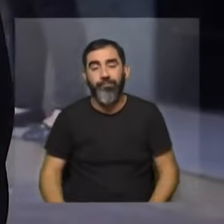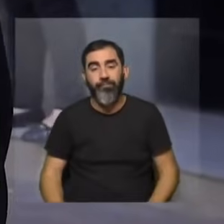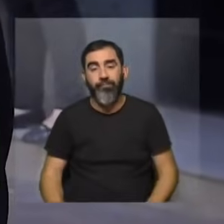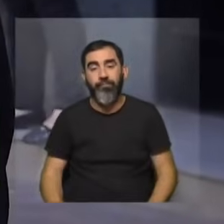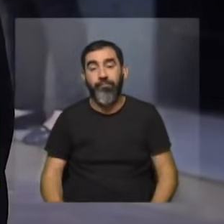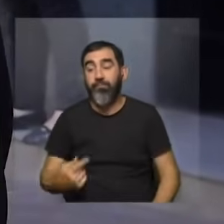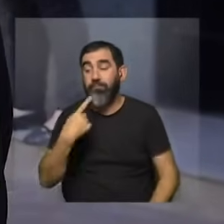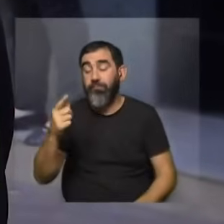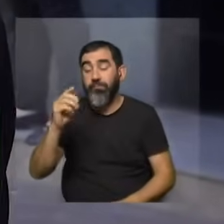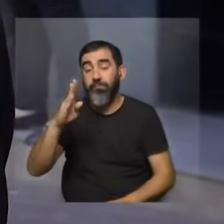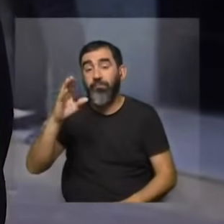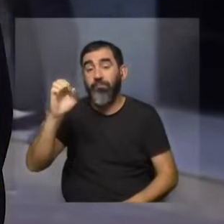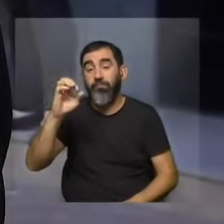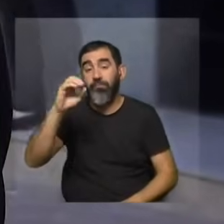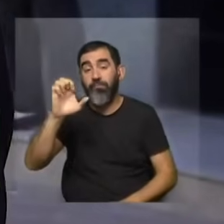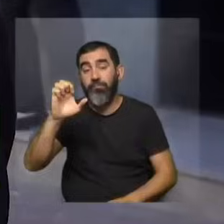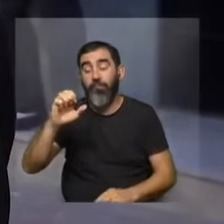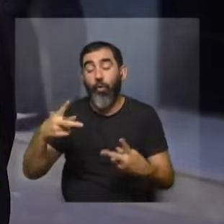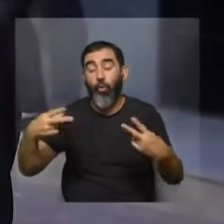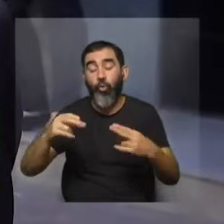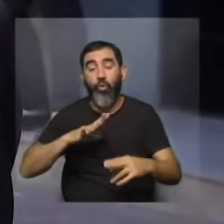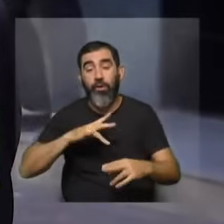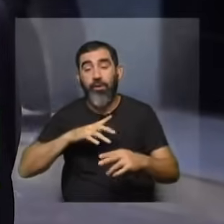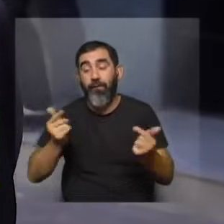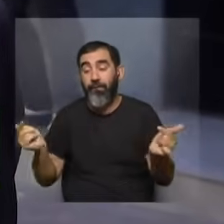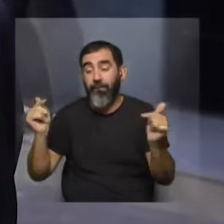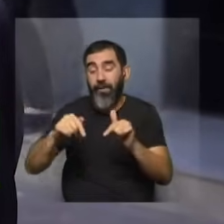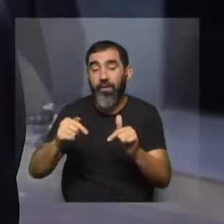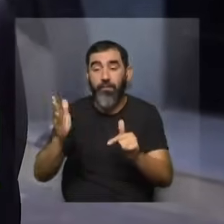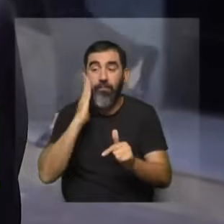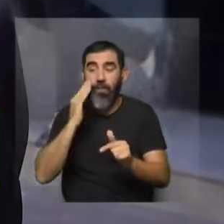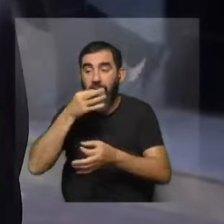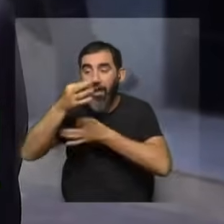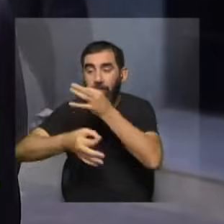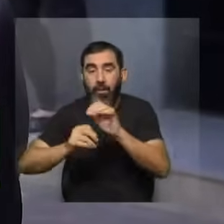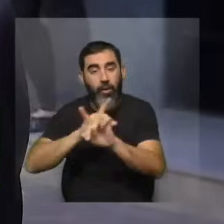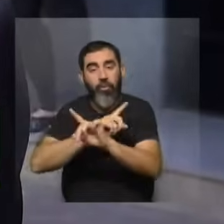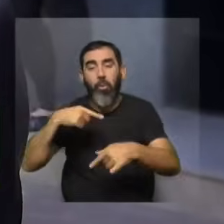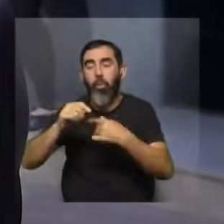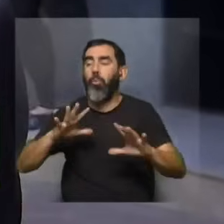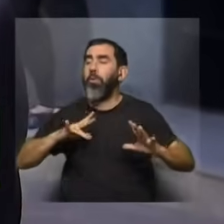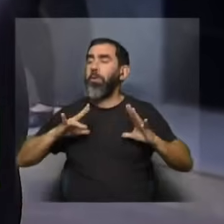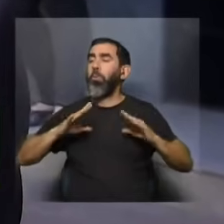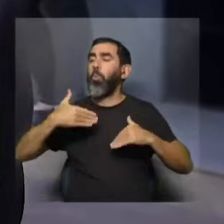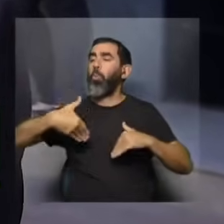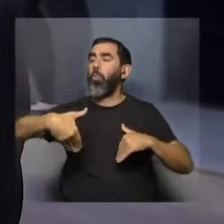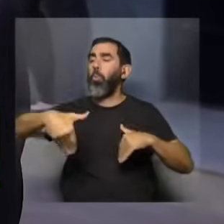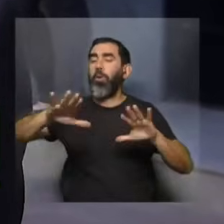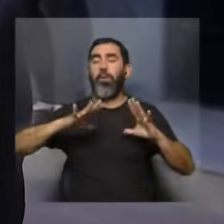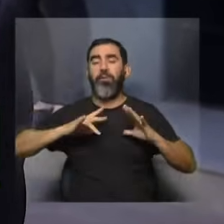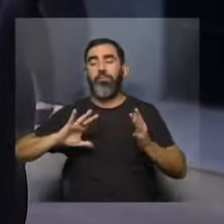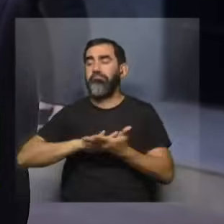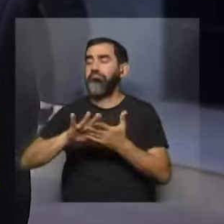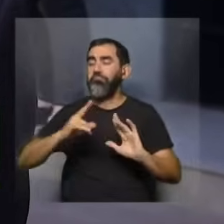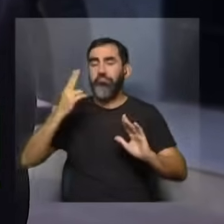decirle al ingeniero Pelle que cortara su licencia y viniera acá a dar la cara. No, sigue con su licencia reglamentaria, no pasa